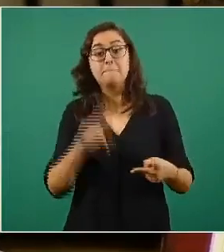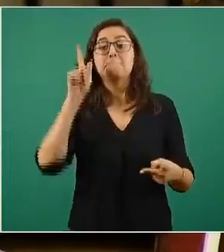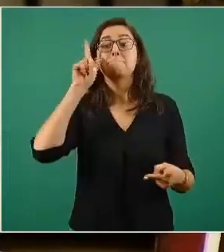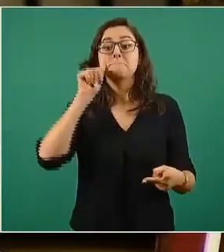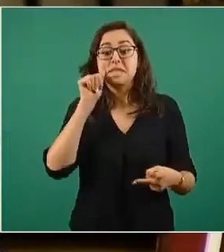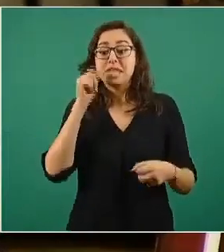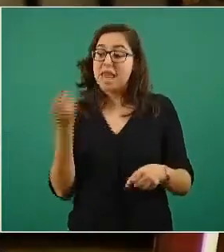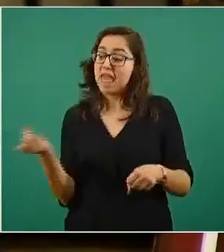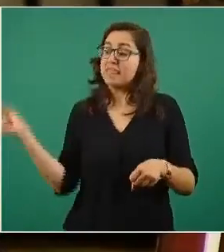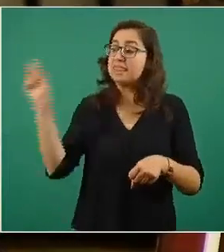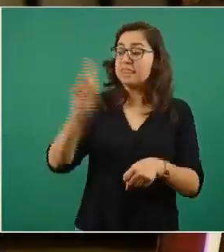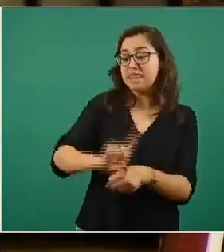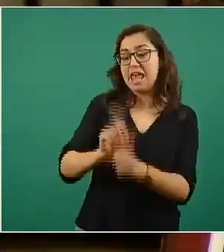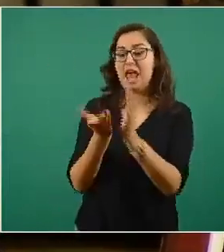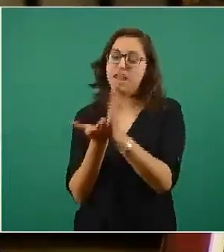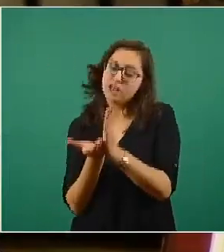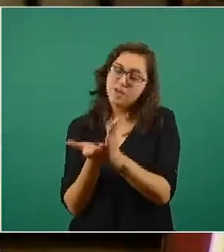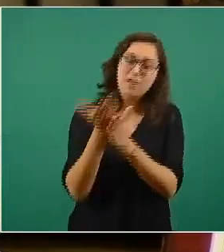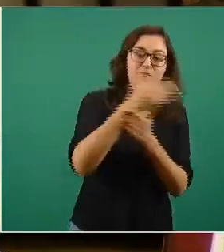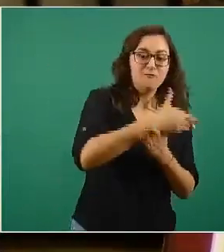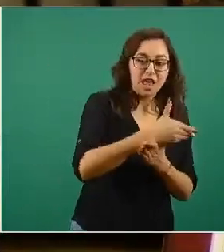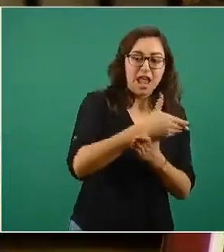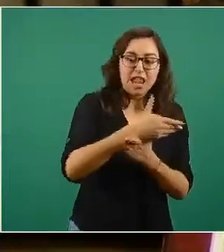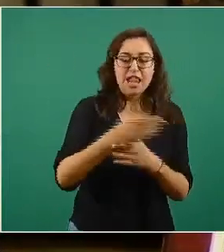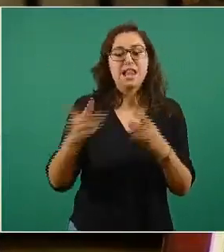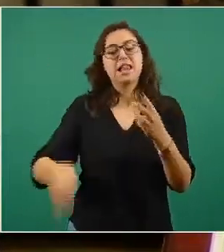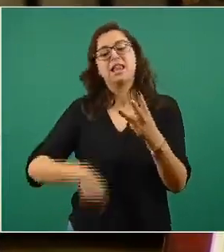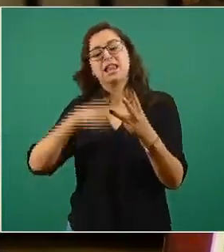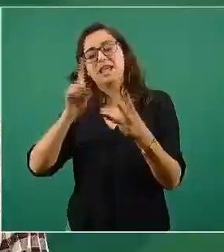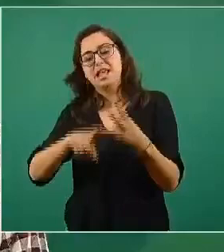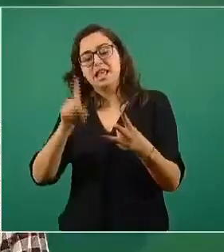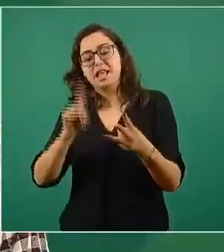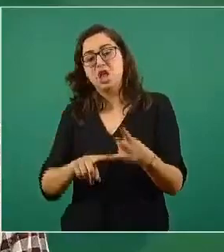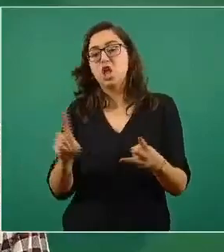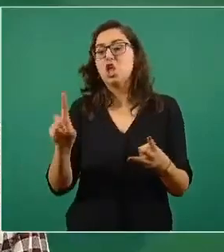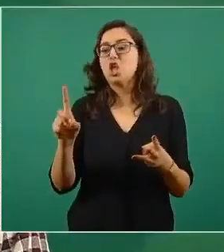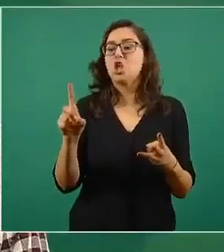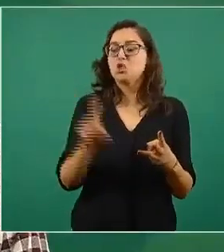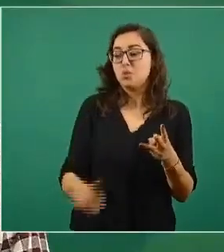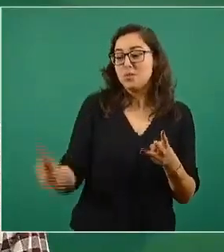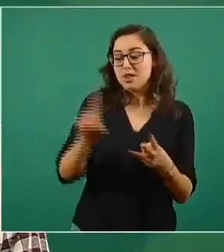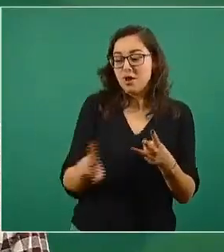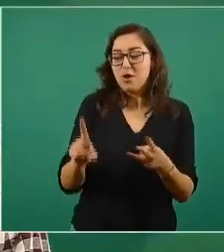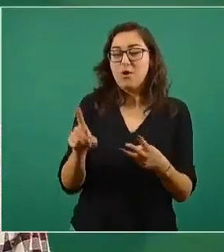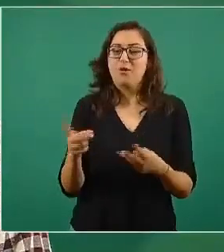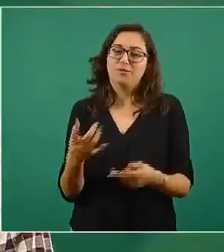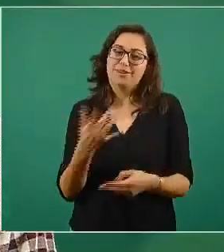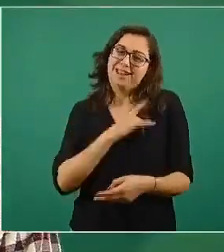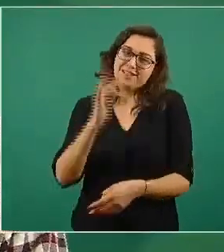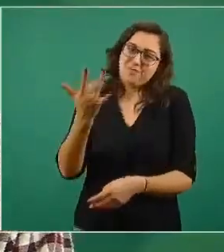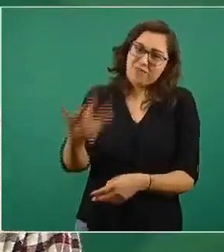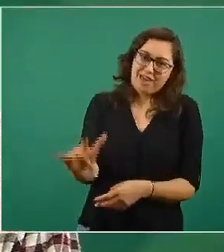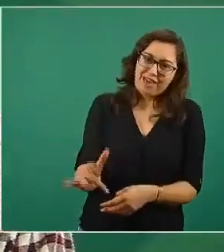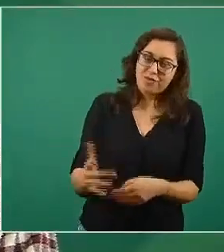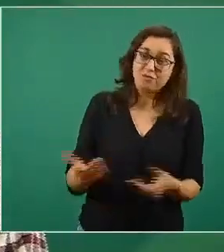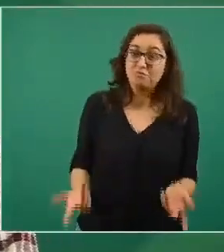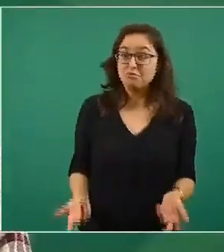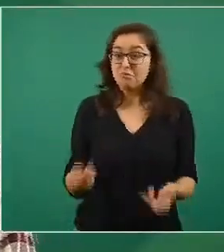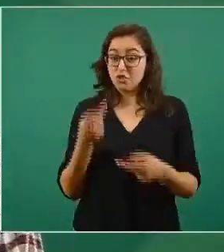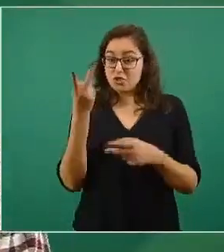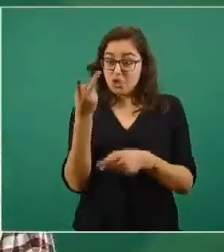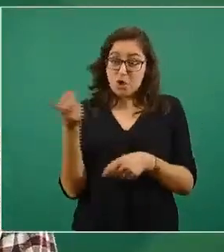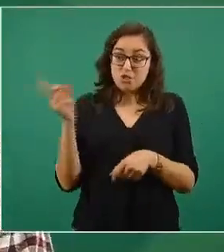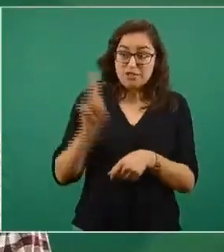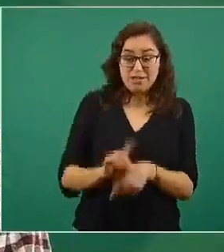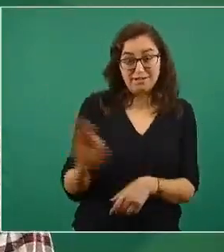¿Cuál sería el mensaje que le daría precisamente a estas personas que no planean guardar la sana distancia en estos 2 días? Gracias. Muchas gracias.